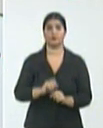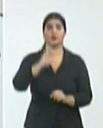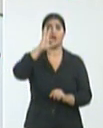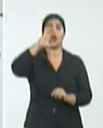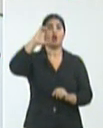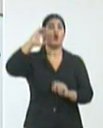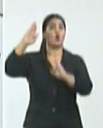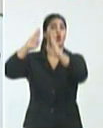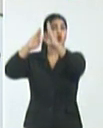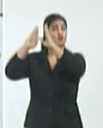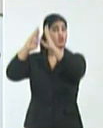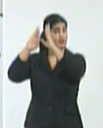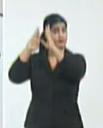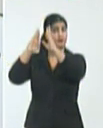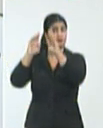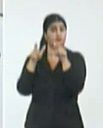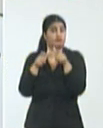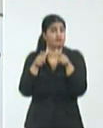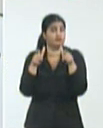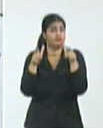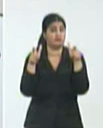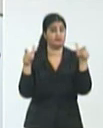en la provincia de La Habana,